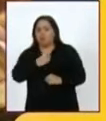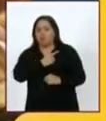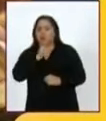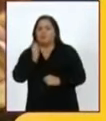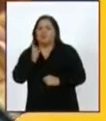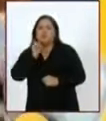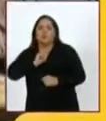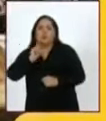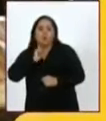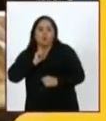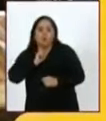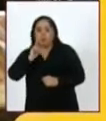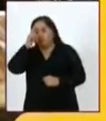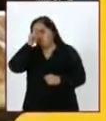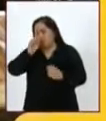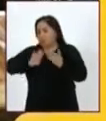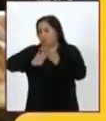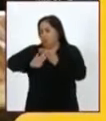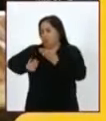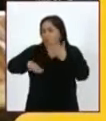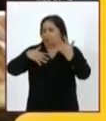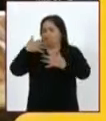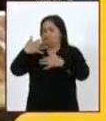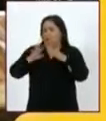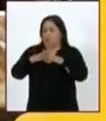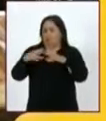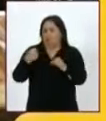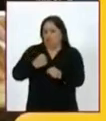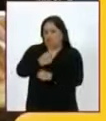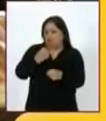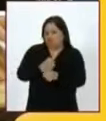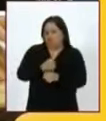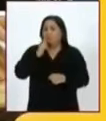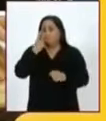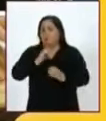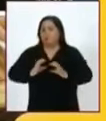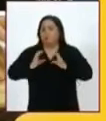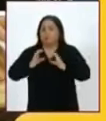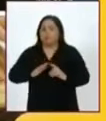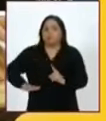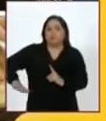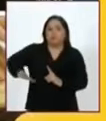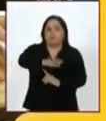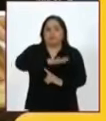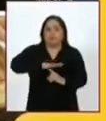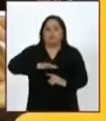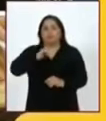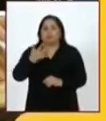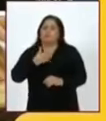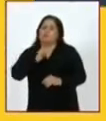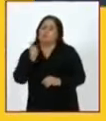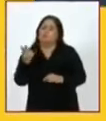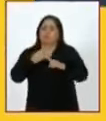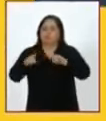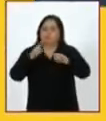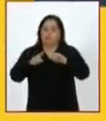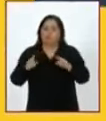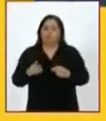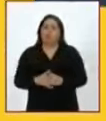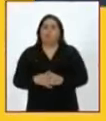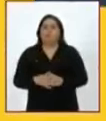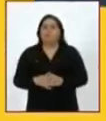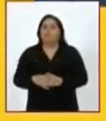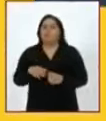mujer, para prevenir la violencia de género y para el cuidado del medio ambiente, entre otras.